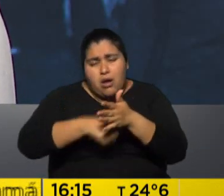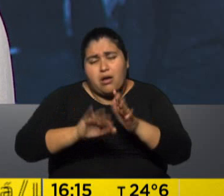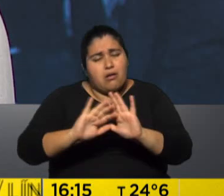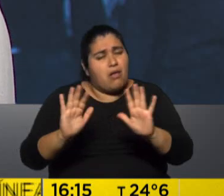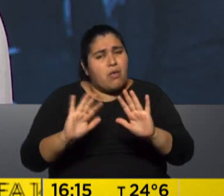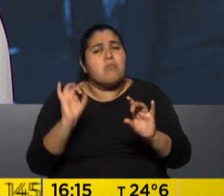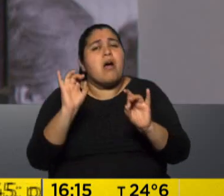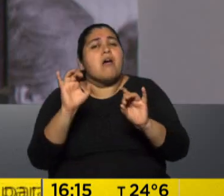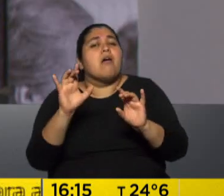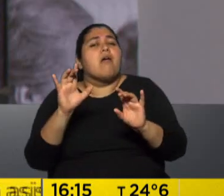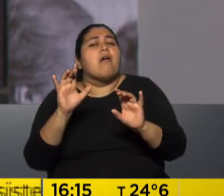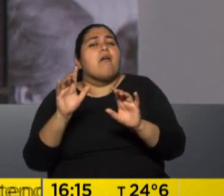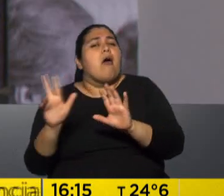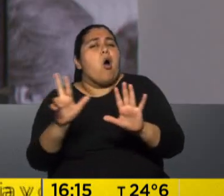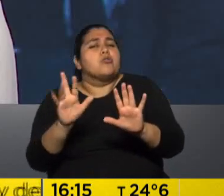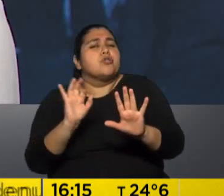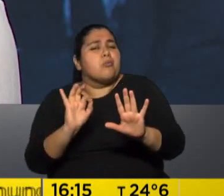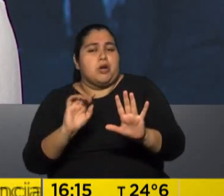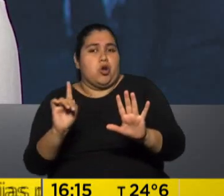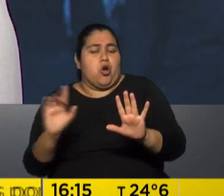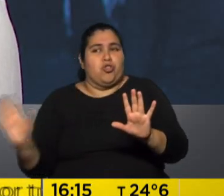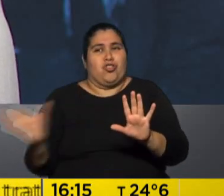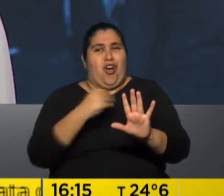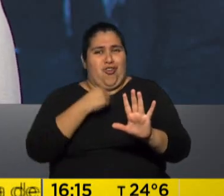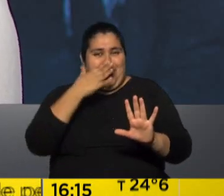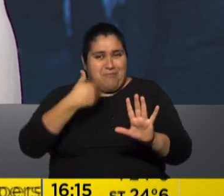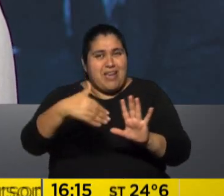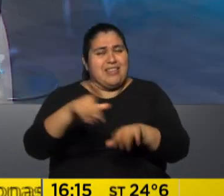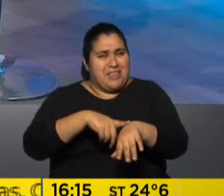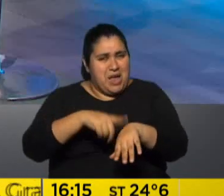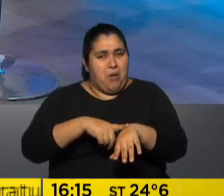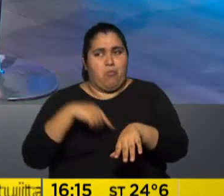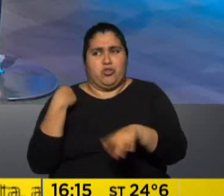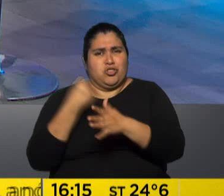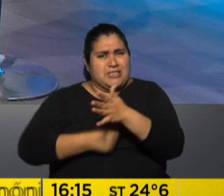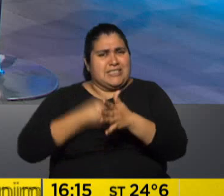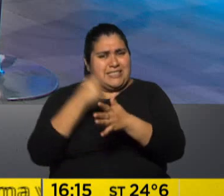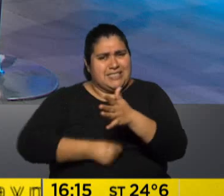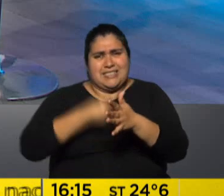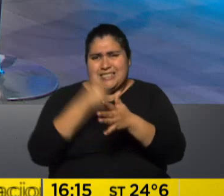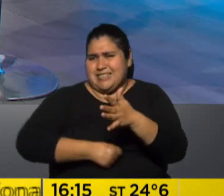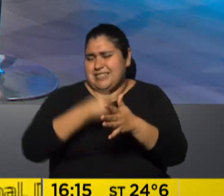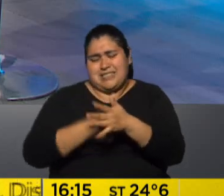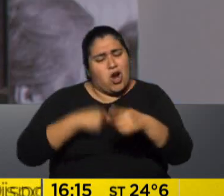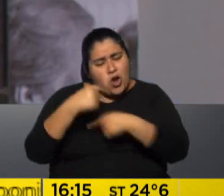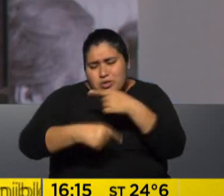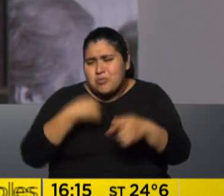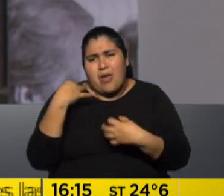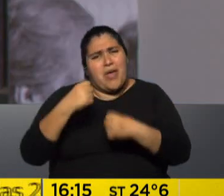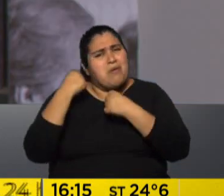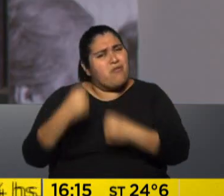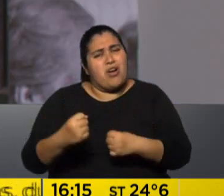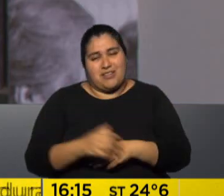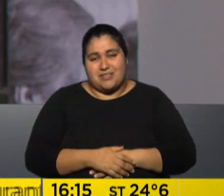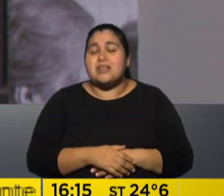algún momento no van a ser 8, en algún momento vamos a ser todas. Pero bueno, si empujó hasta acá, que siga empujando, porque esa es la clave. Muy bien,